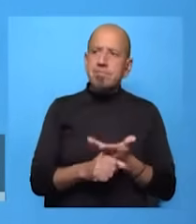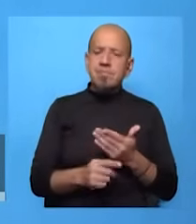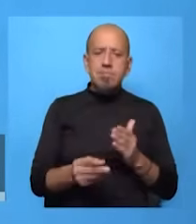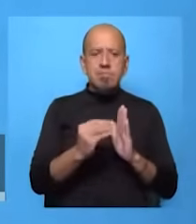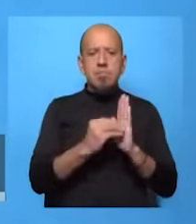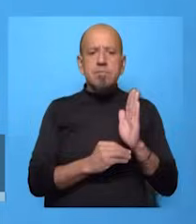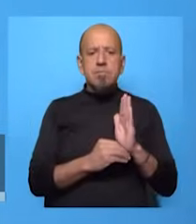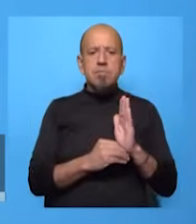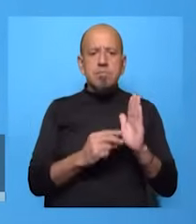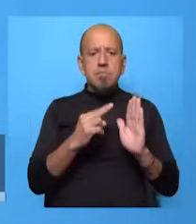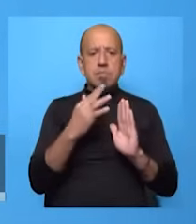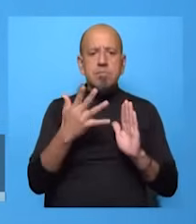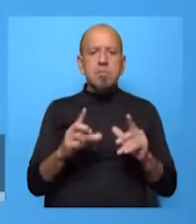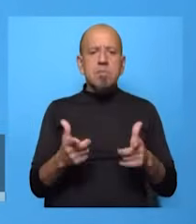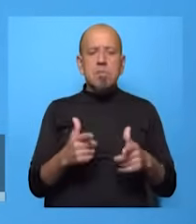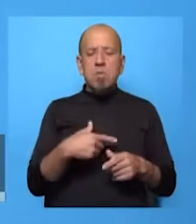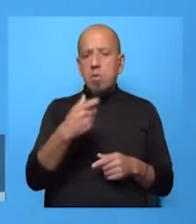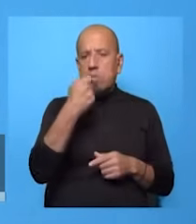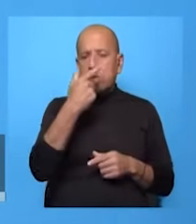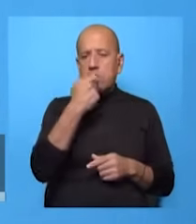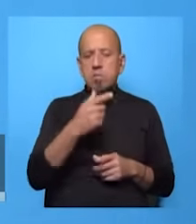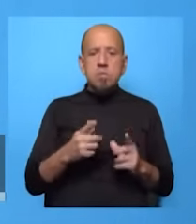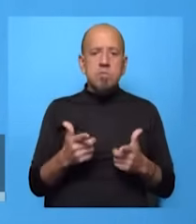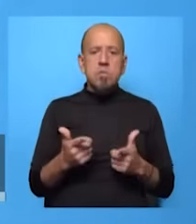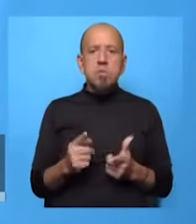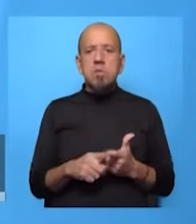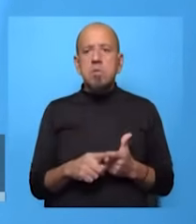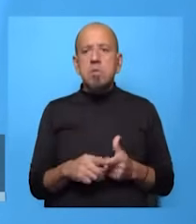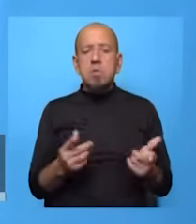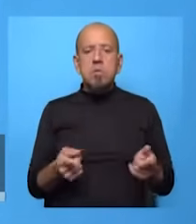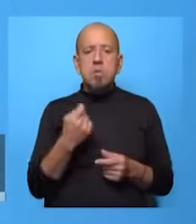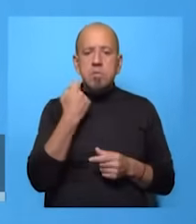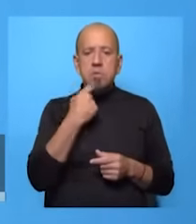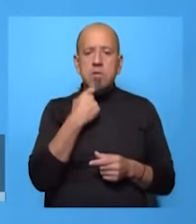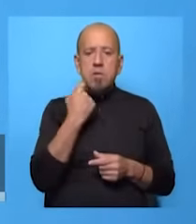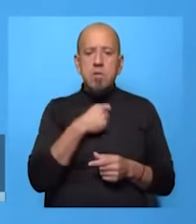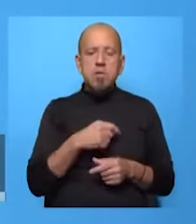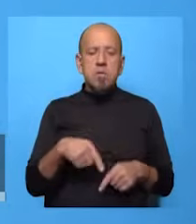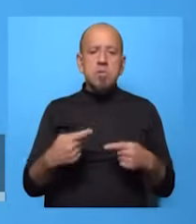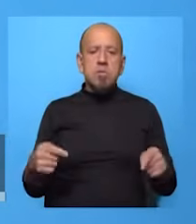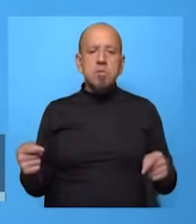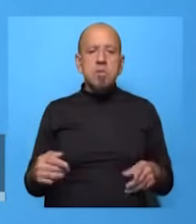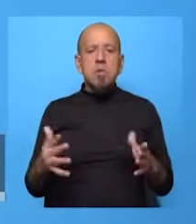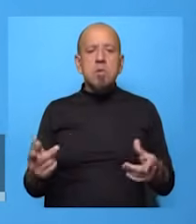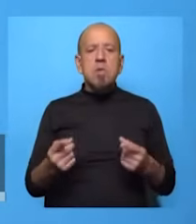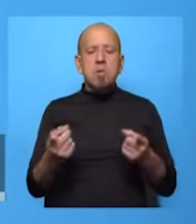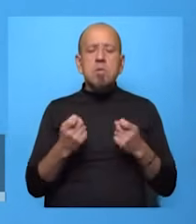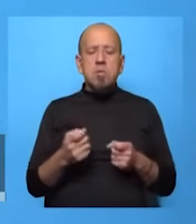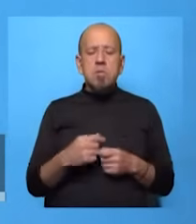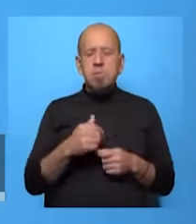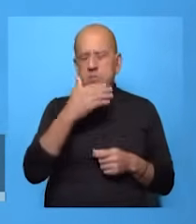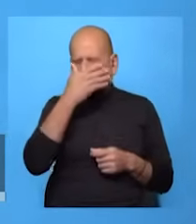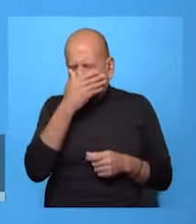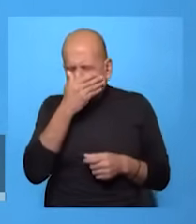largo y a lo ancho del país de que no hay medicamentos en nuestro país que faltan especialistas que cuando uno necesita un especialista tiene